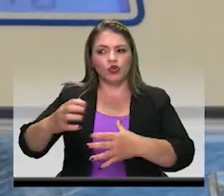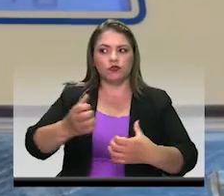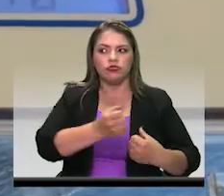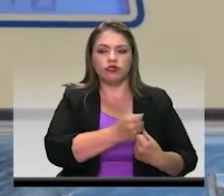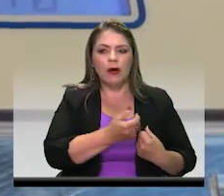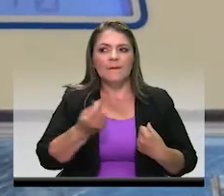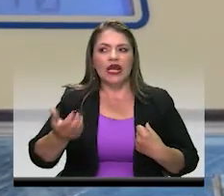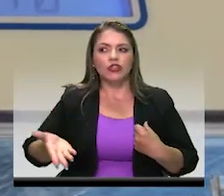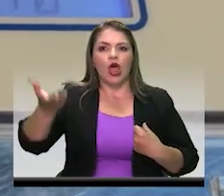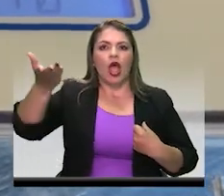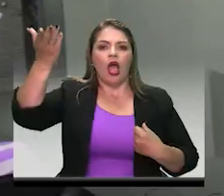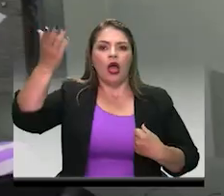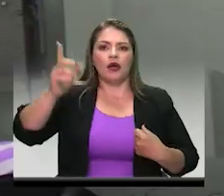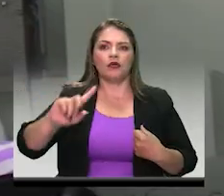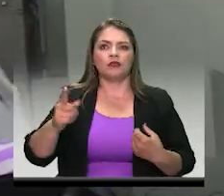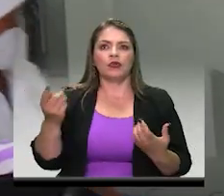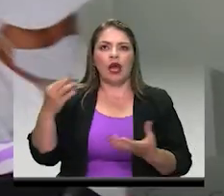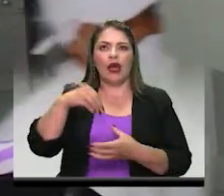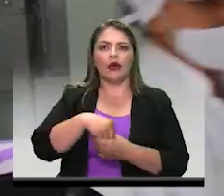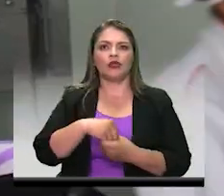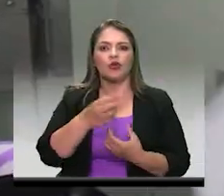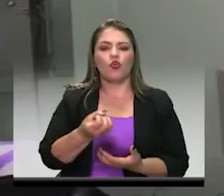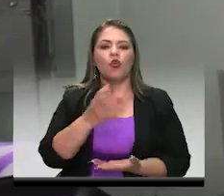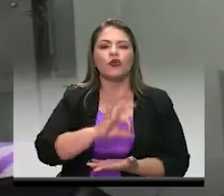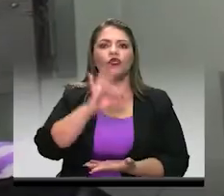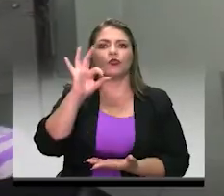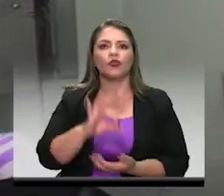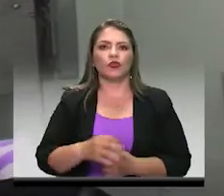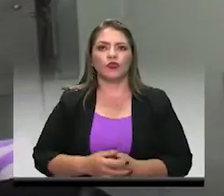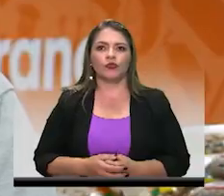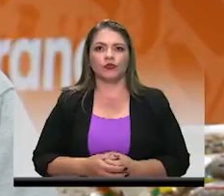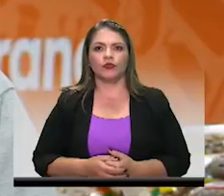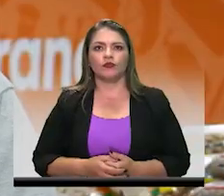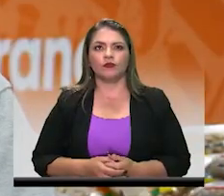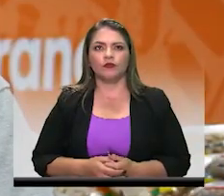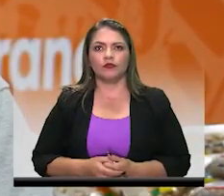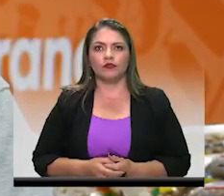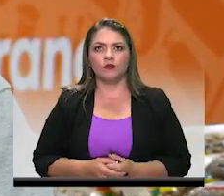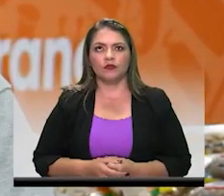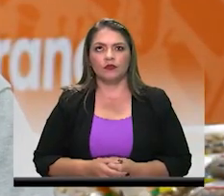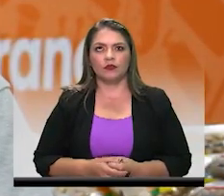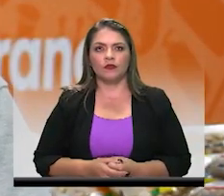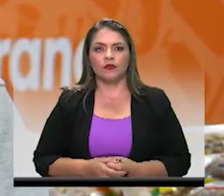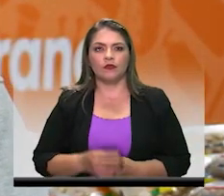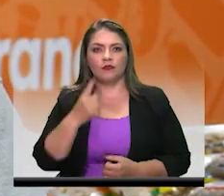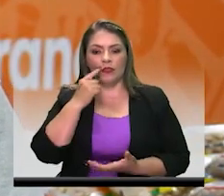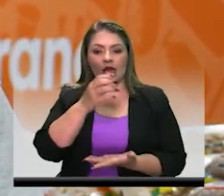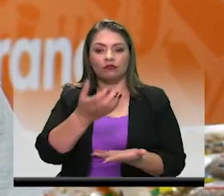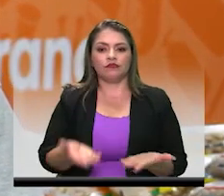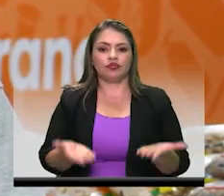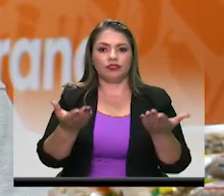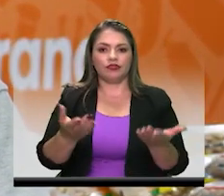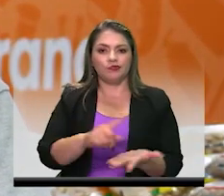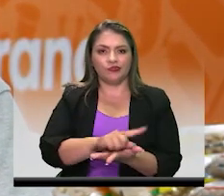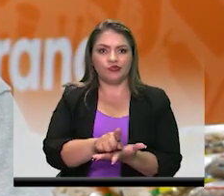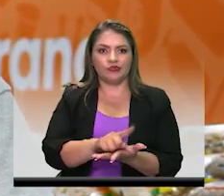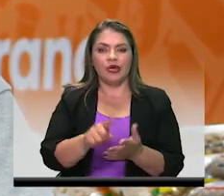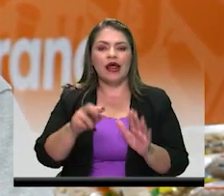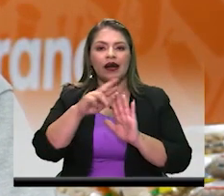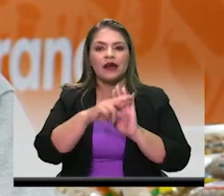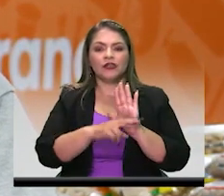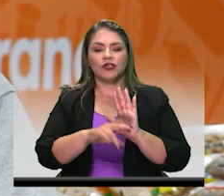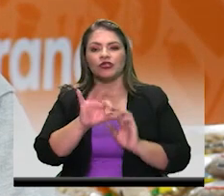y verificación de contenido neto en producto preempacado. Conforme lo establecido en la resolución